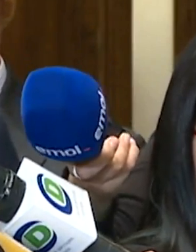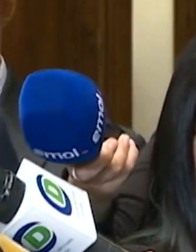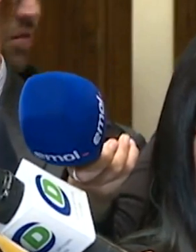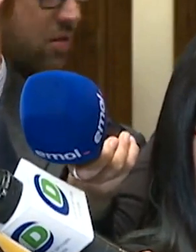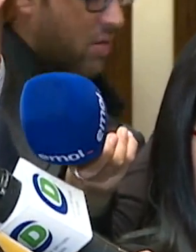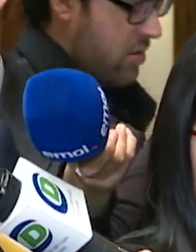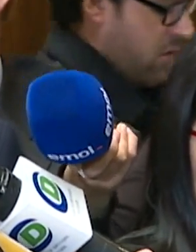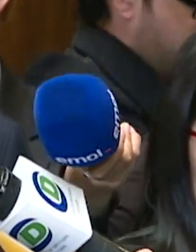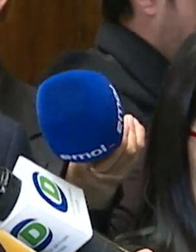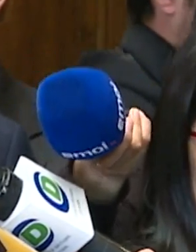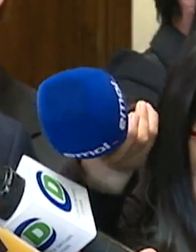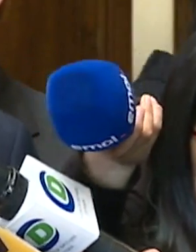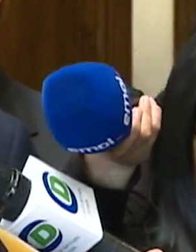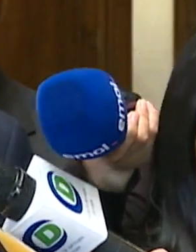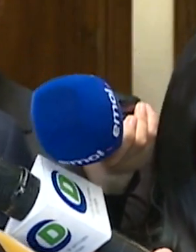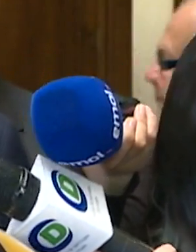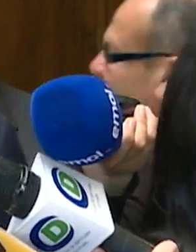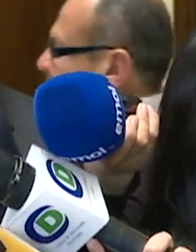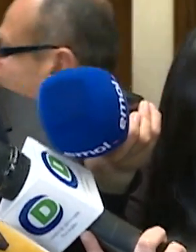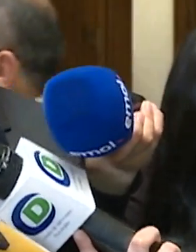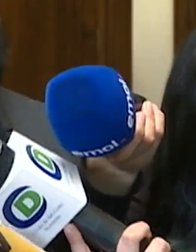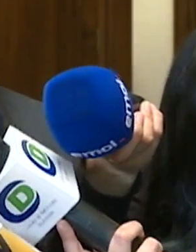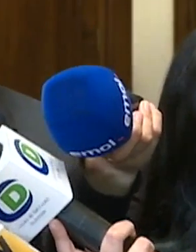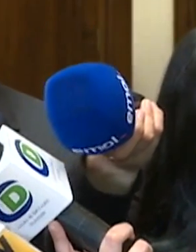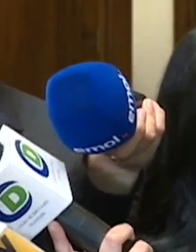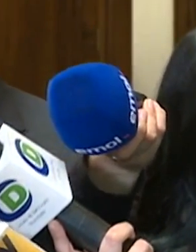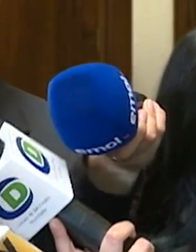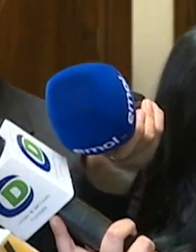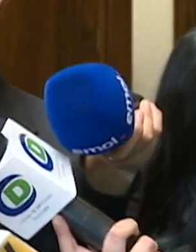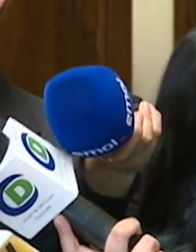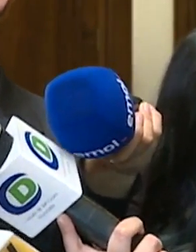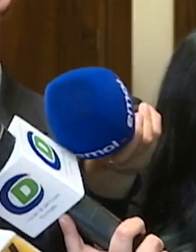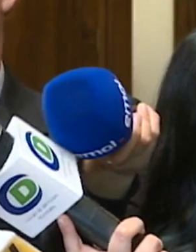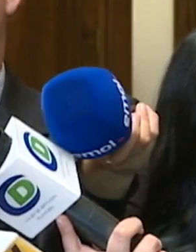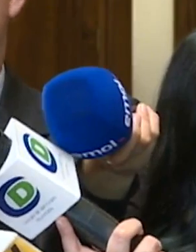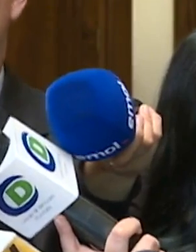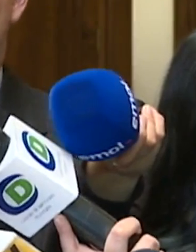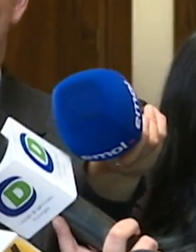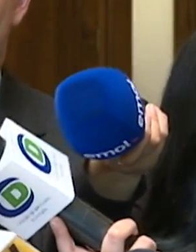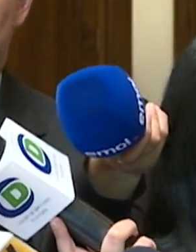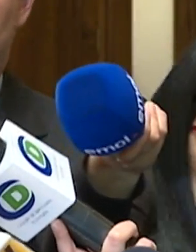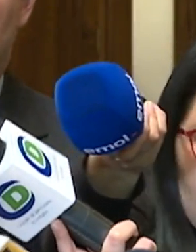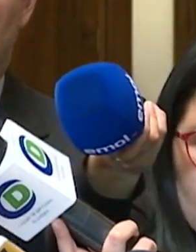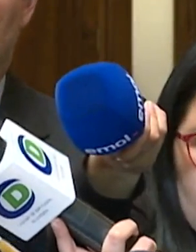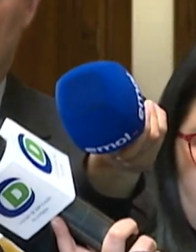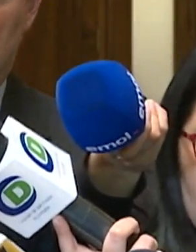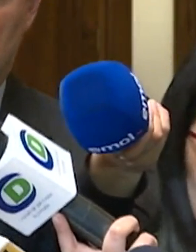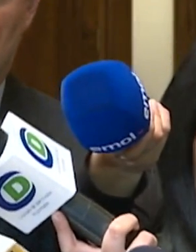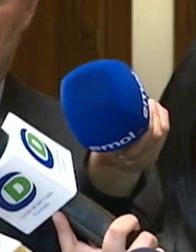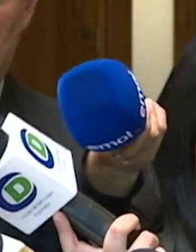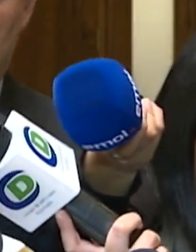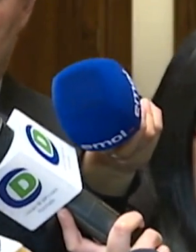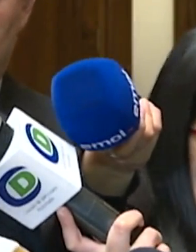gratuidad por ley bueno fue derribado en su propia argumentación fue derribado por el ministerio de economía por el ministerio de vivienda por el ministerio de